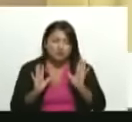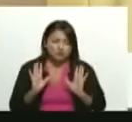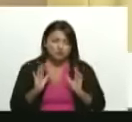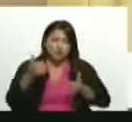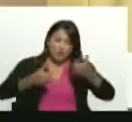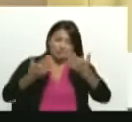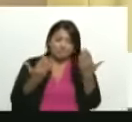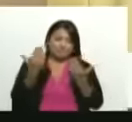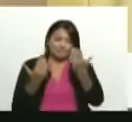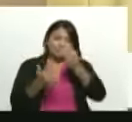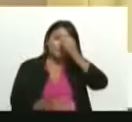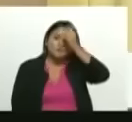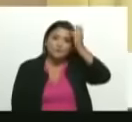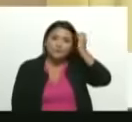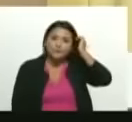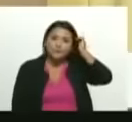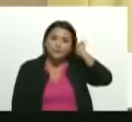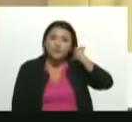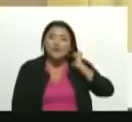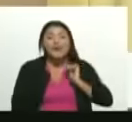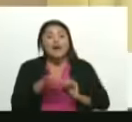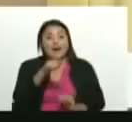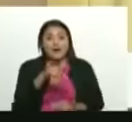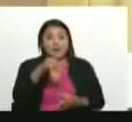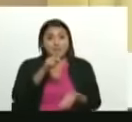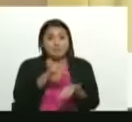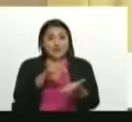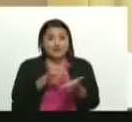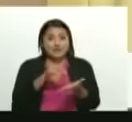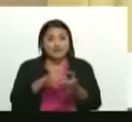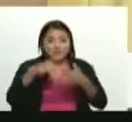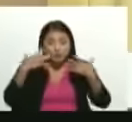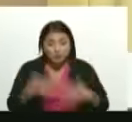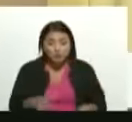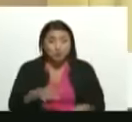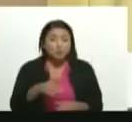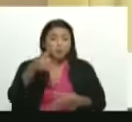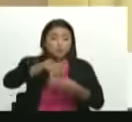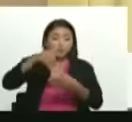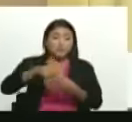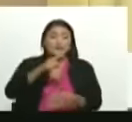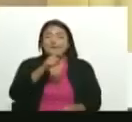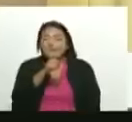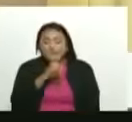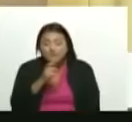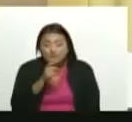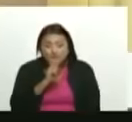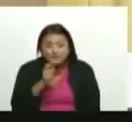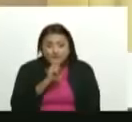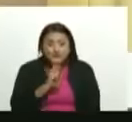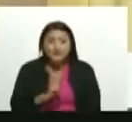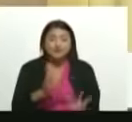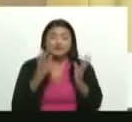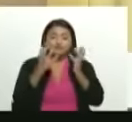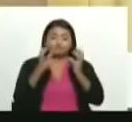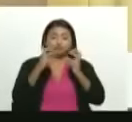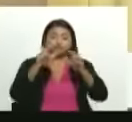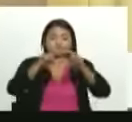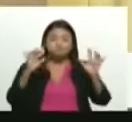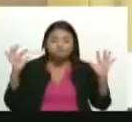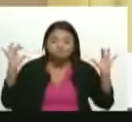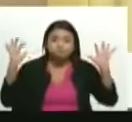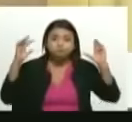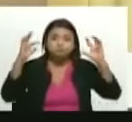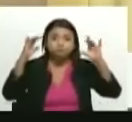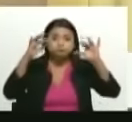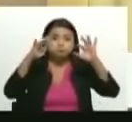que participaron en la votación más tensa, en la votación de mayor participación en el país,